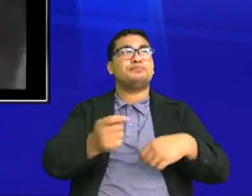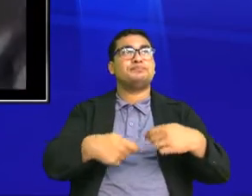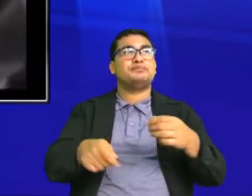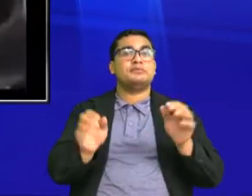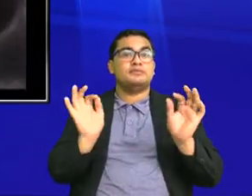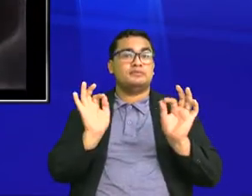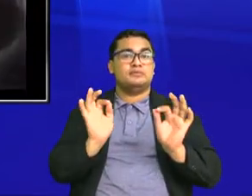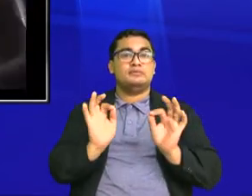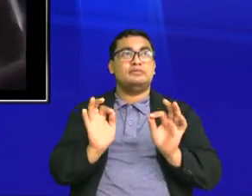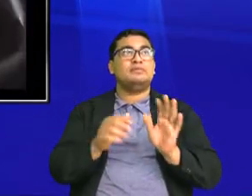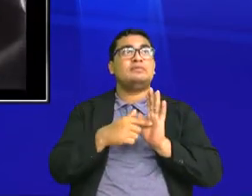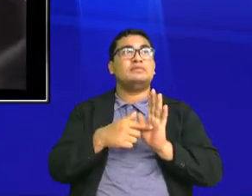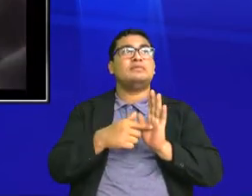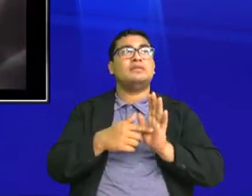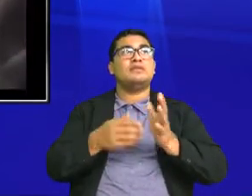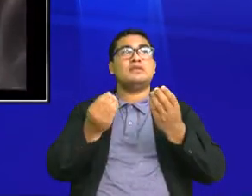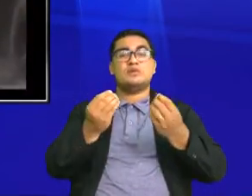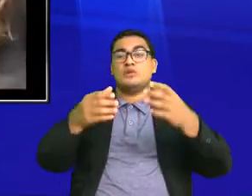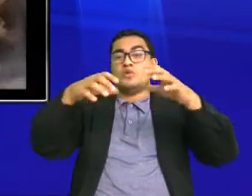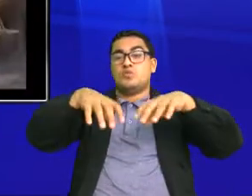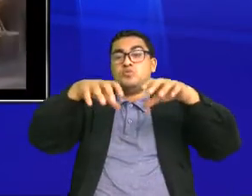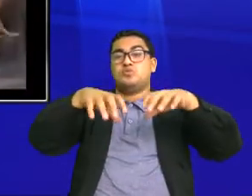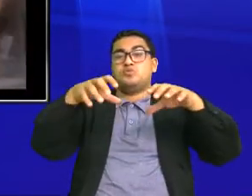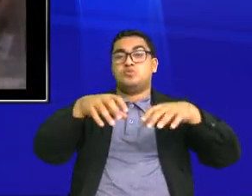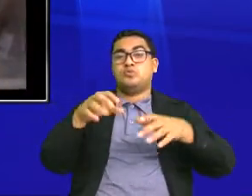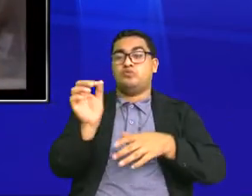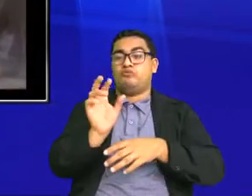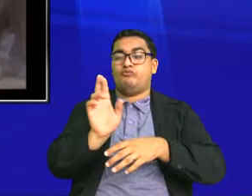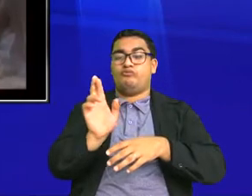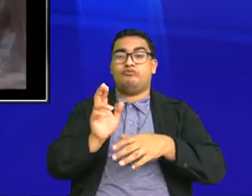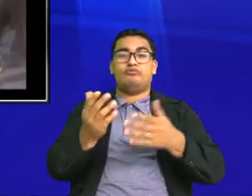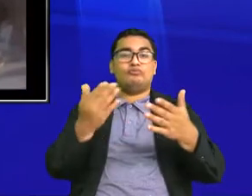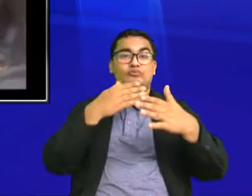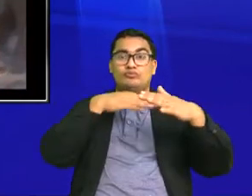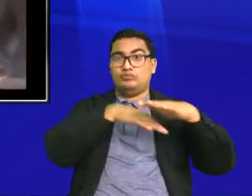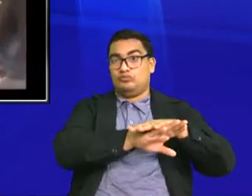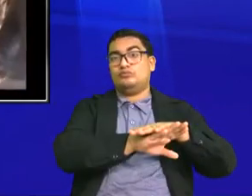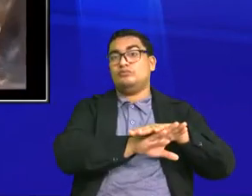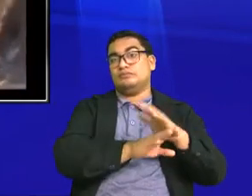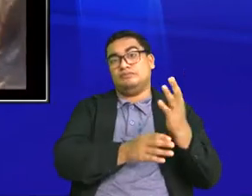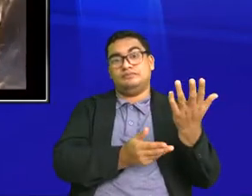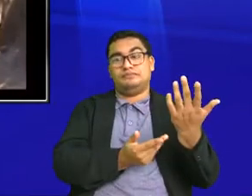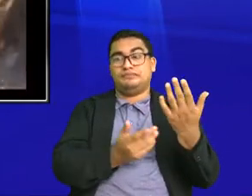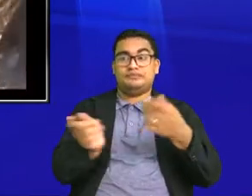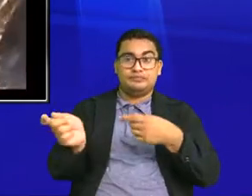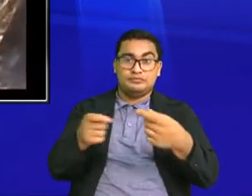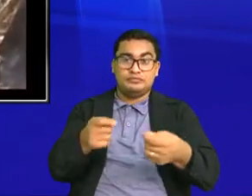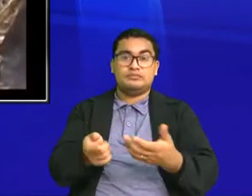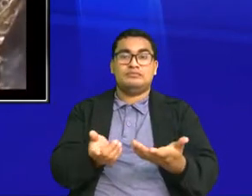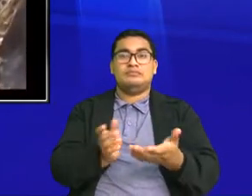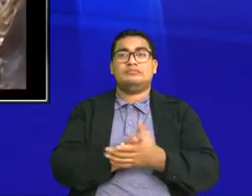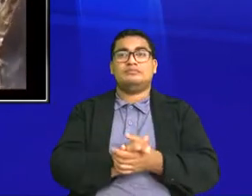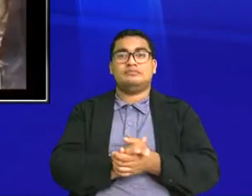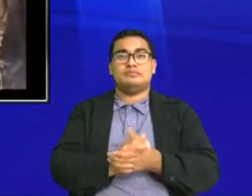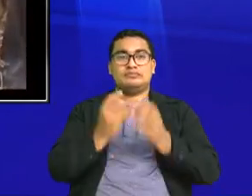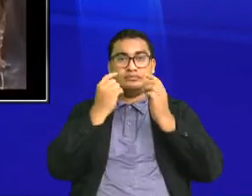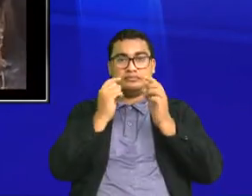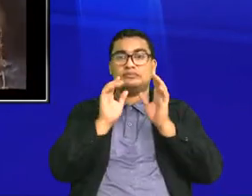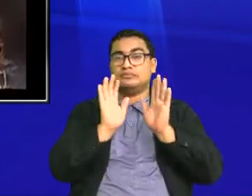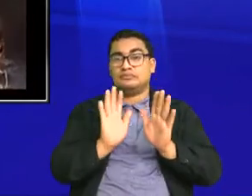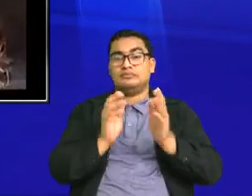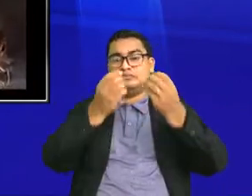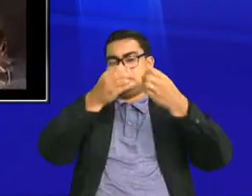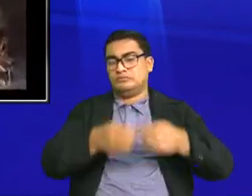zona al amor sea muy o videos o logramos obtener ese grano para empacar y guardarlo almacenarlo en machismo para evitar para evitar pérdidas por cosecha